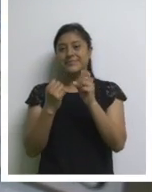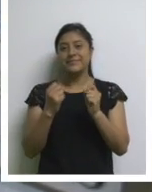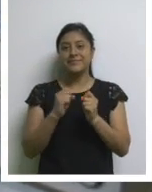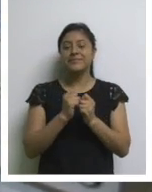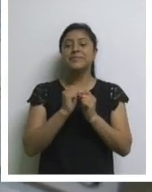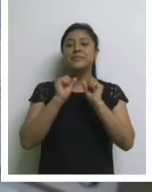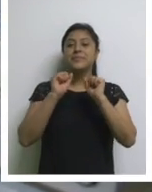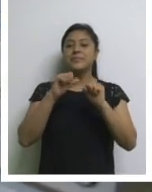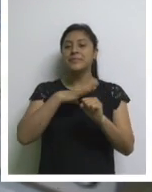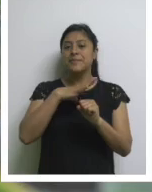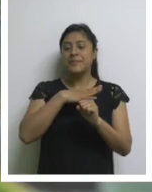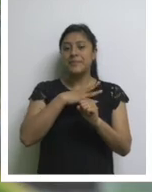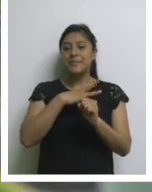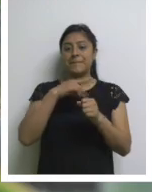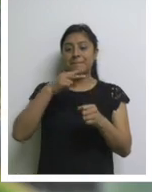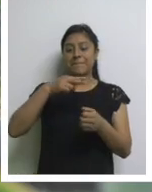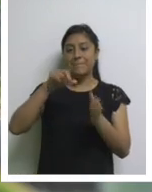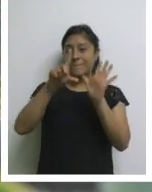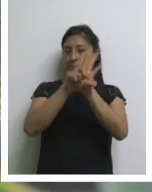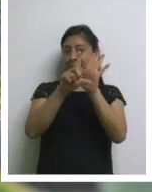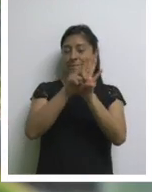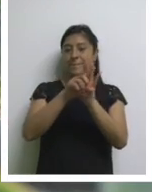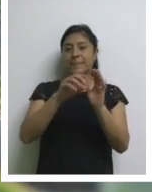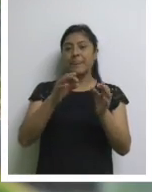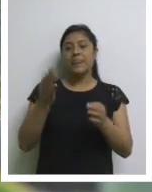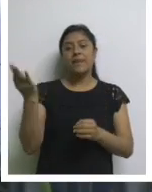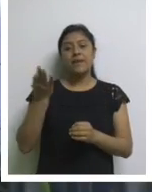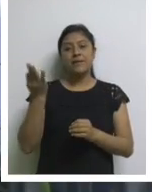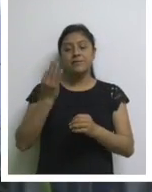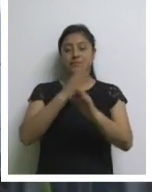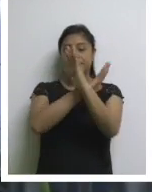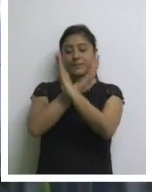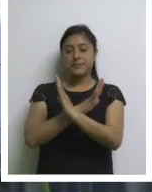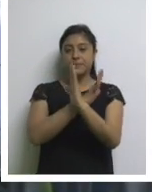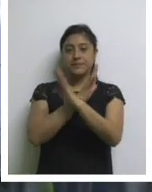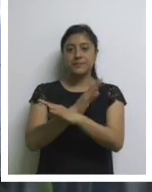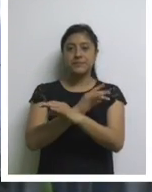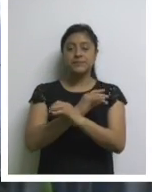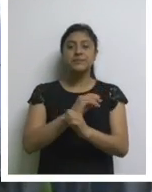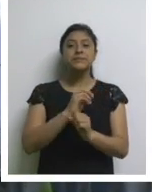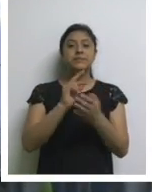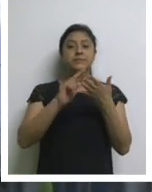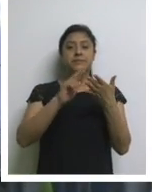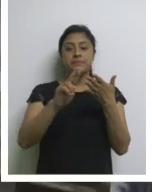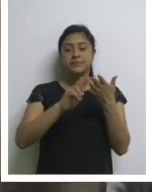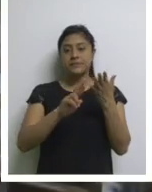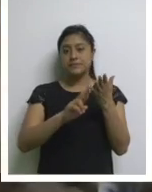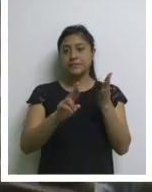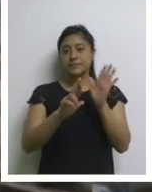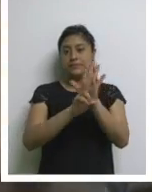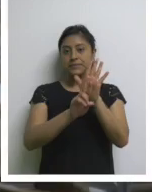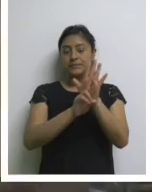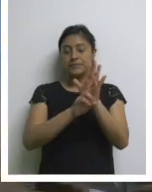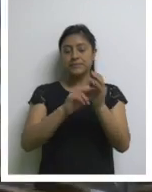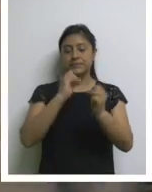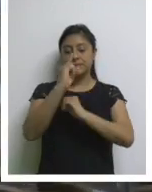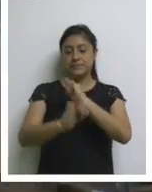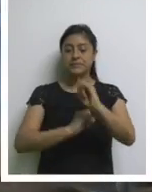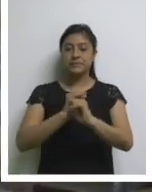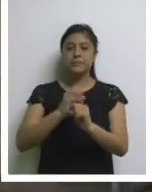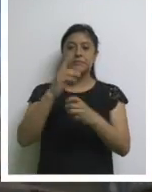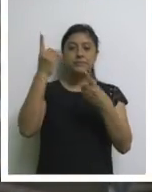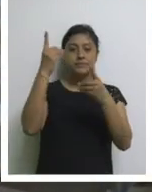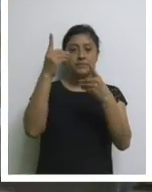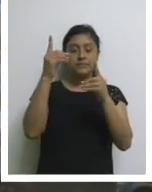personal de identificación DPI posee normas de calidad y seguridad de acuerdo a estándares internacionales. Es un